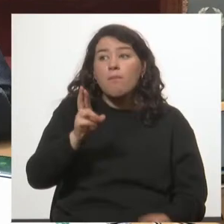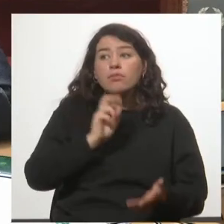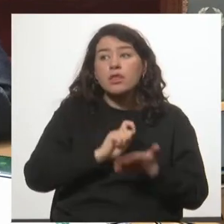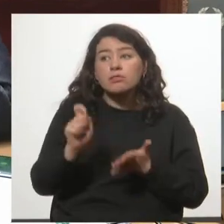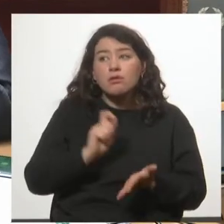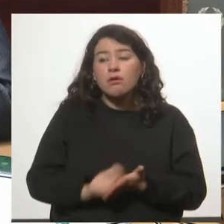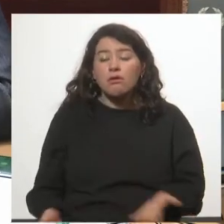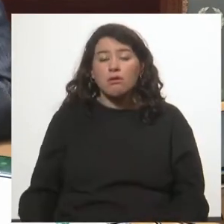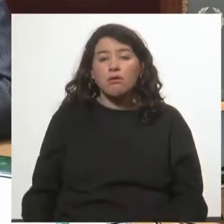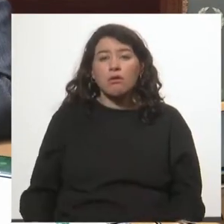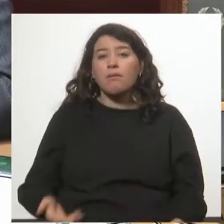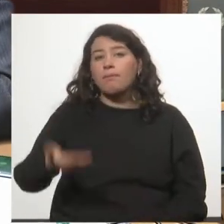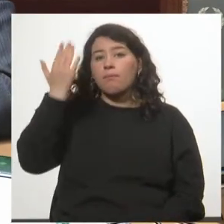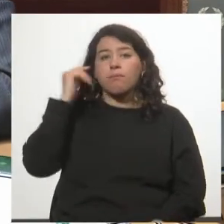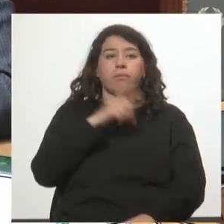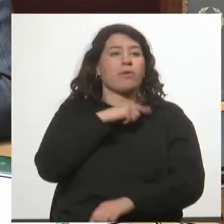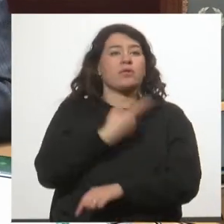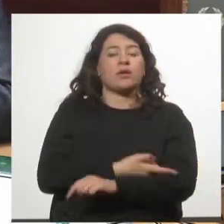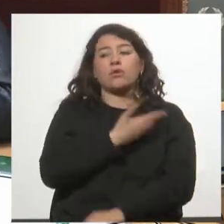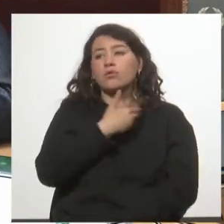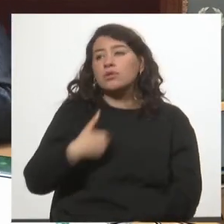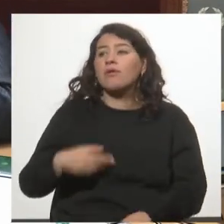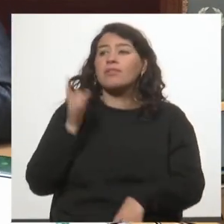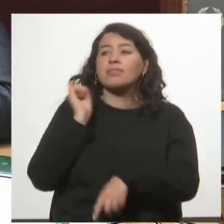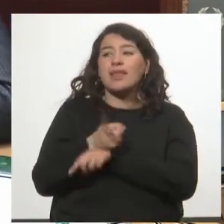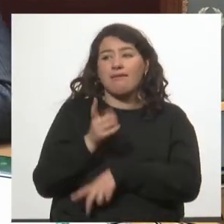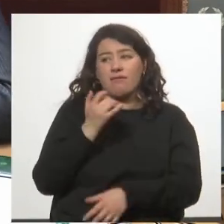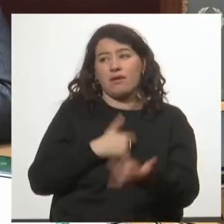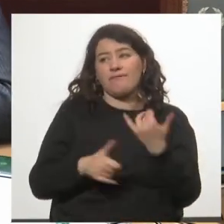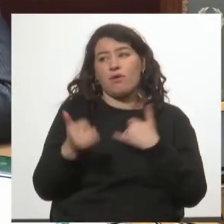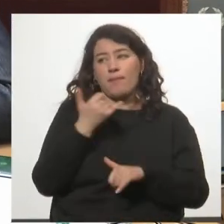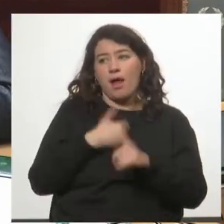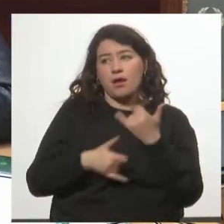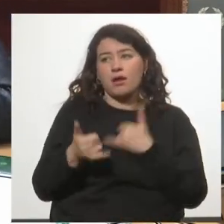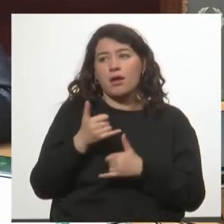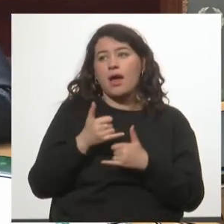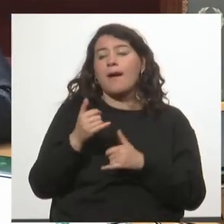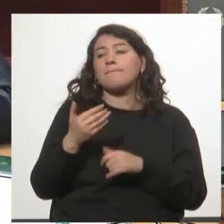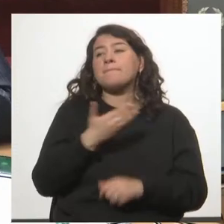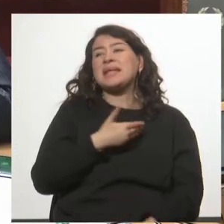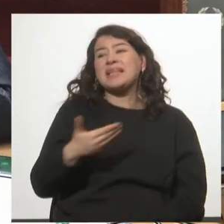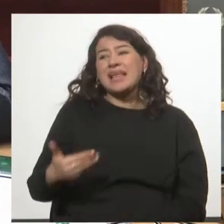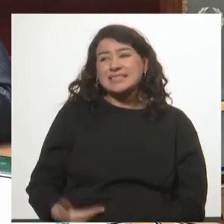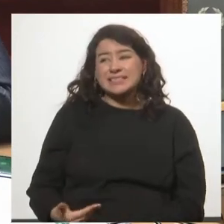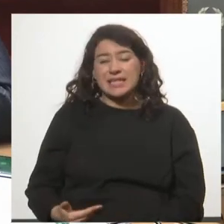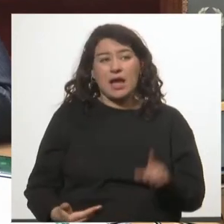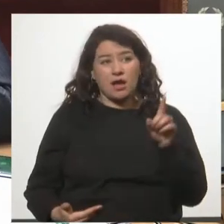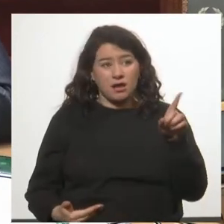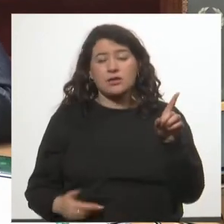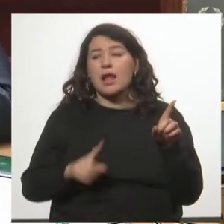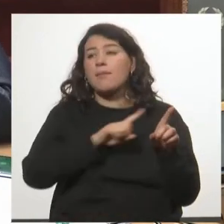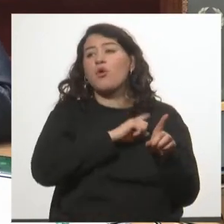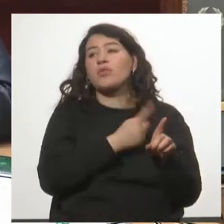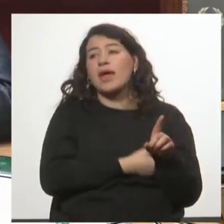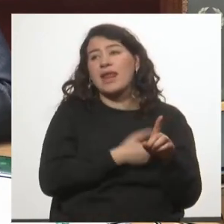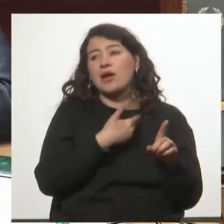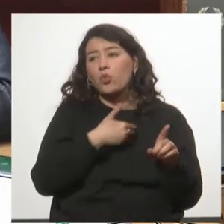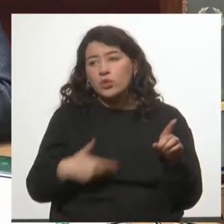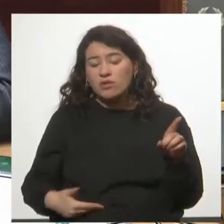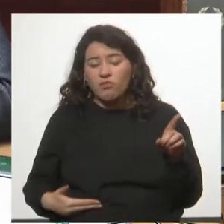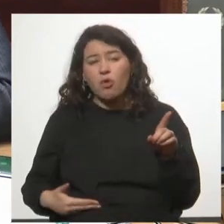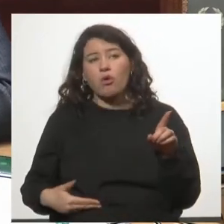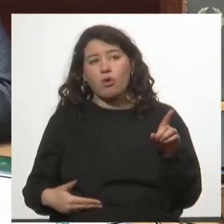en donde el poder ejecutivo debe informar a presidencia y al poder ejecutivo